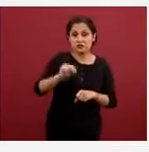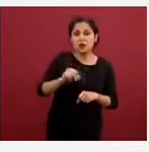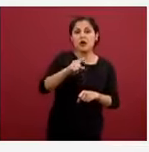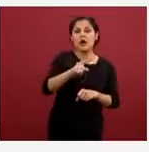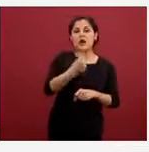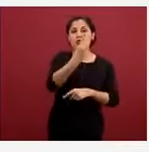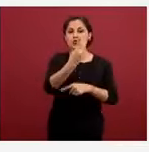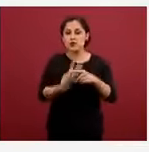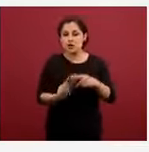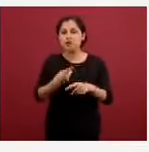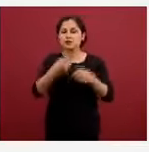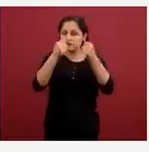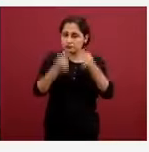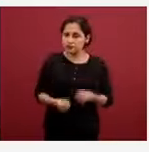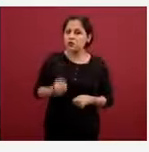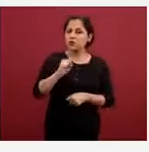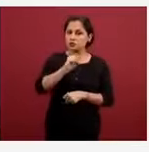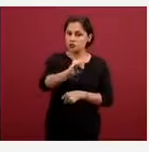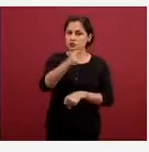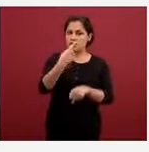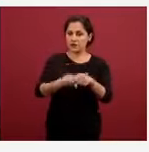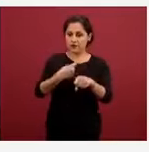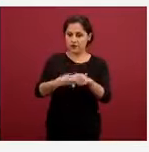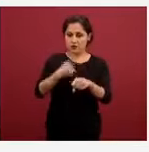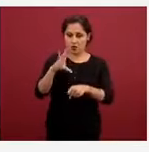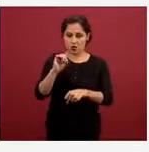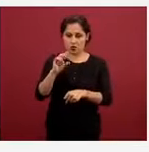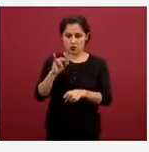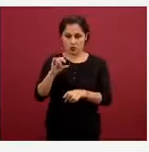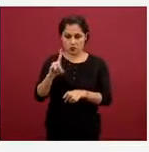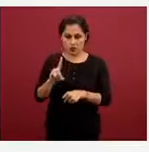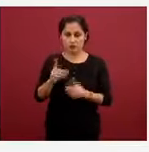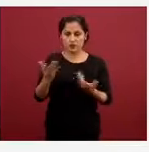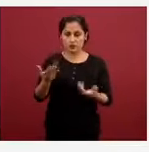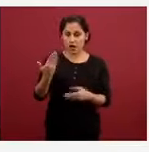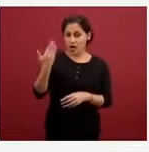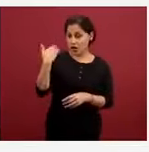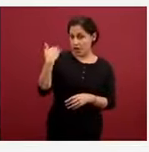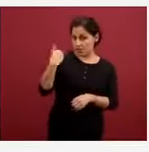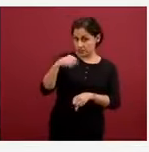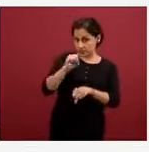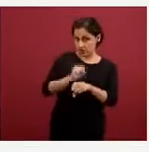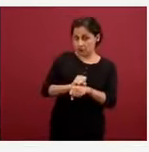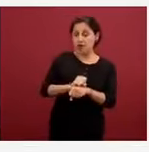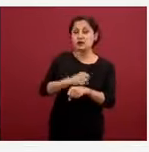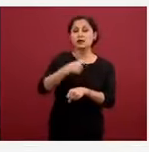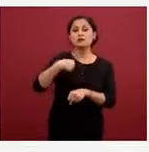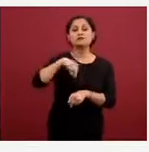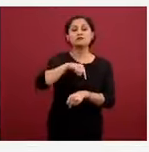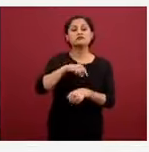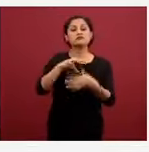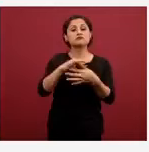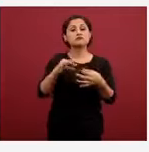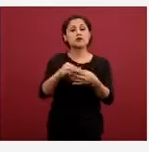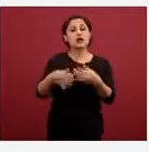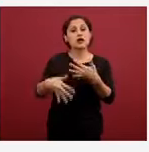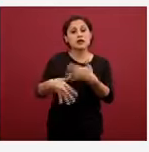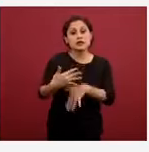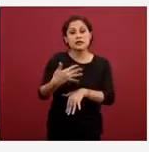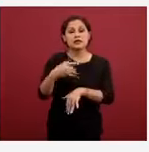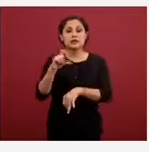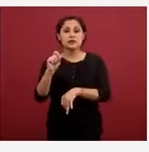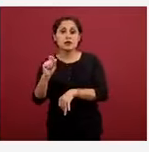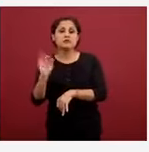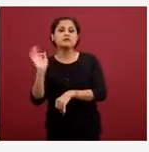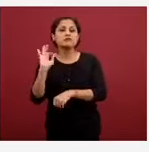y veíamos cómo comentábamos estos de semanas anteriores, en donde iniciábamos con un porcentaje de 15, de 20, que esto se estaría incrementando.